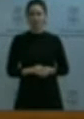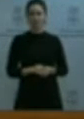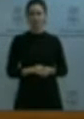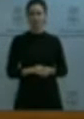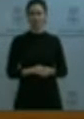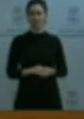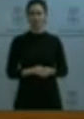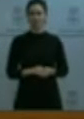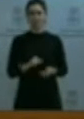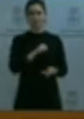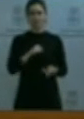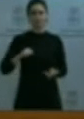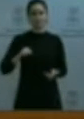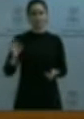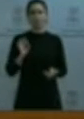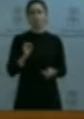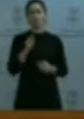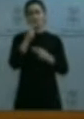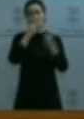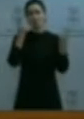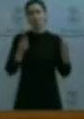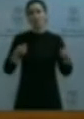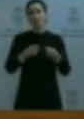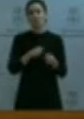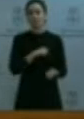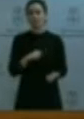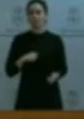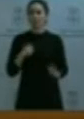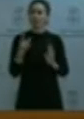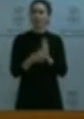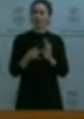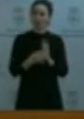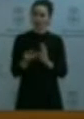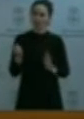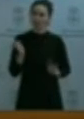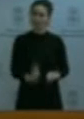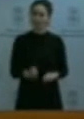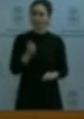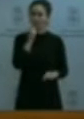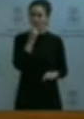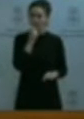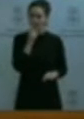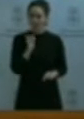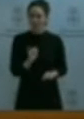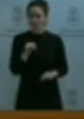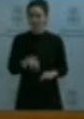calidad de los dentistas, estomatólogos, odontólogos de Asturias es, bueno,